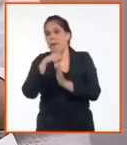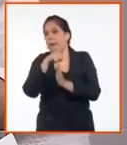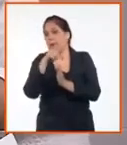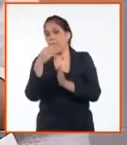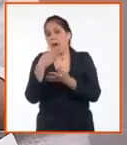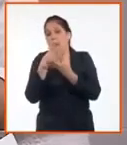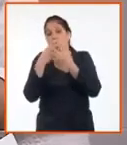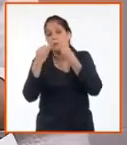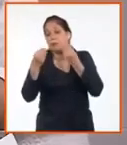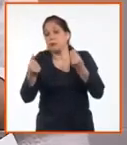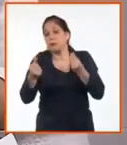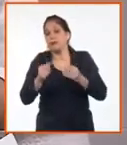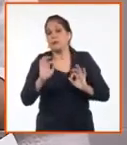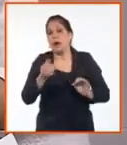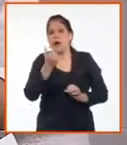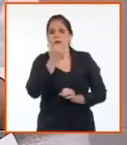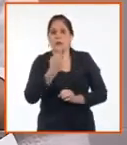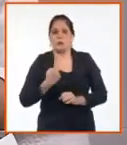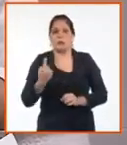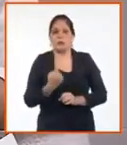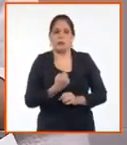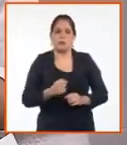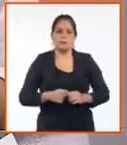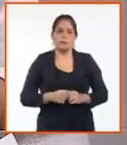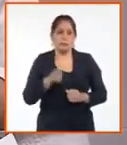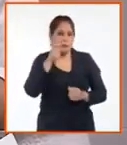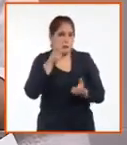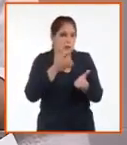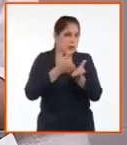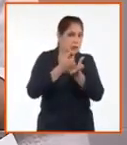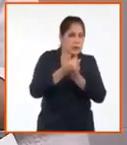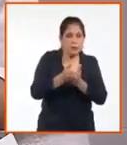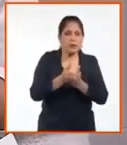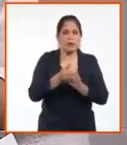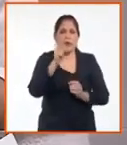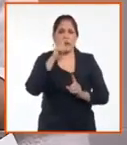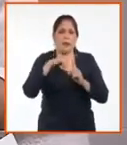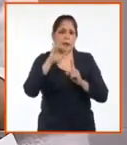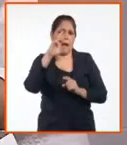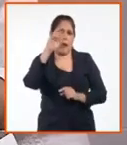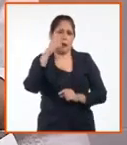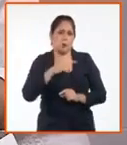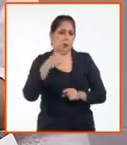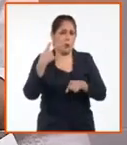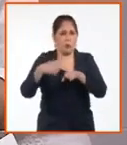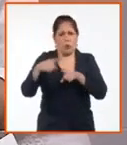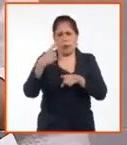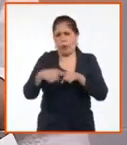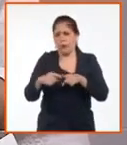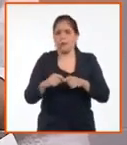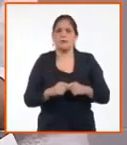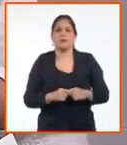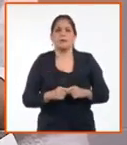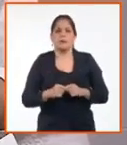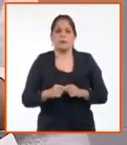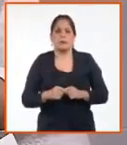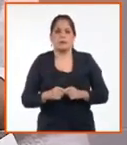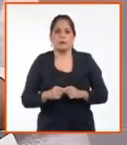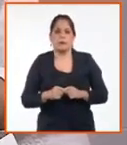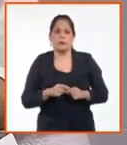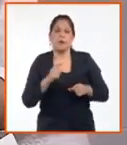están siendo afectados nosotros tomando en un seguimiento estricto al de nitrato al aire lo gotea sida annie fed y pino y el enalapril